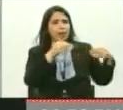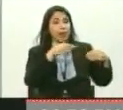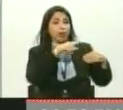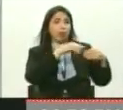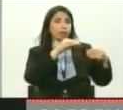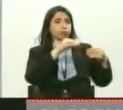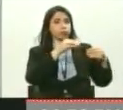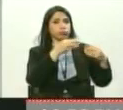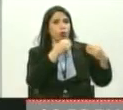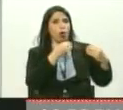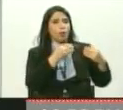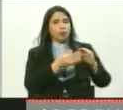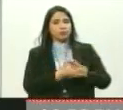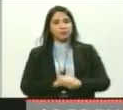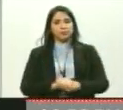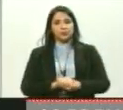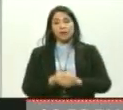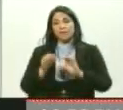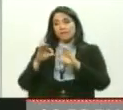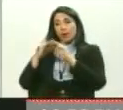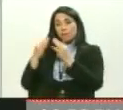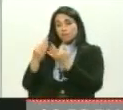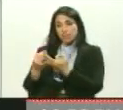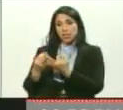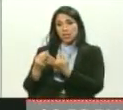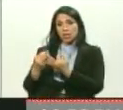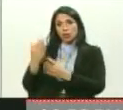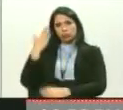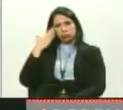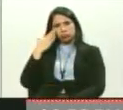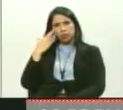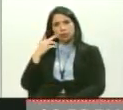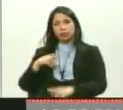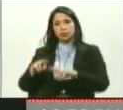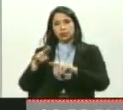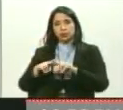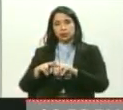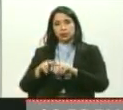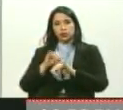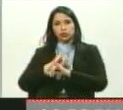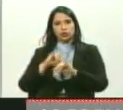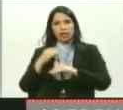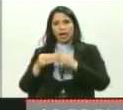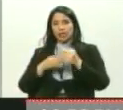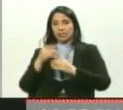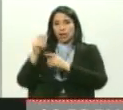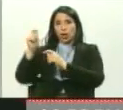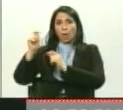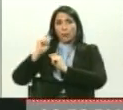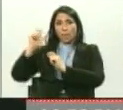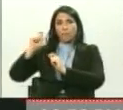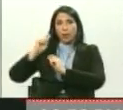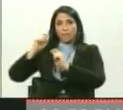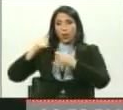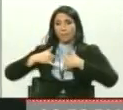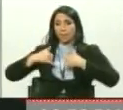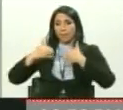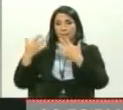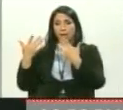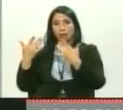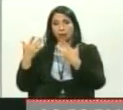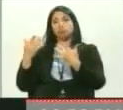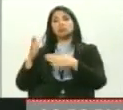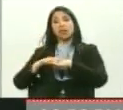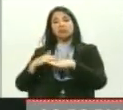iba, pues. Una familia me dice que los niños están haciendo los papagayos otra vez con sus propias manos. ¿Qué te